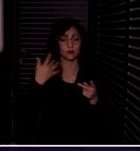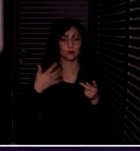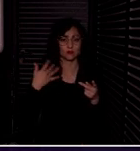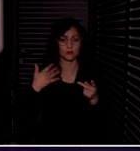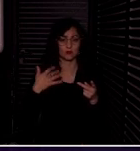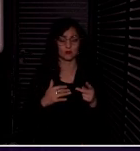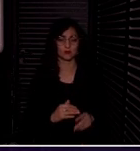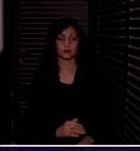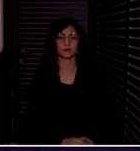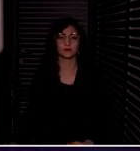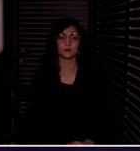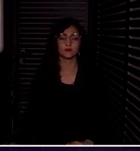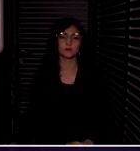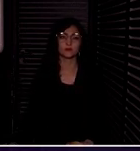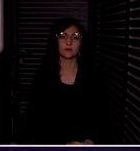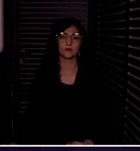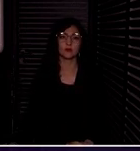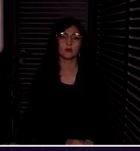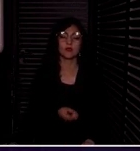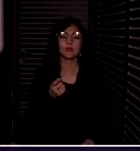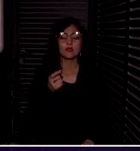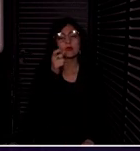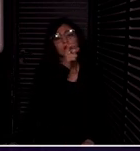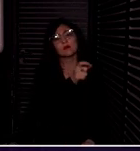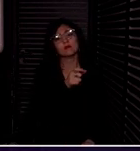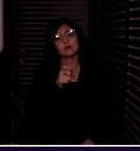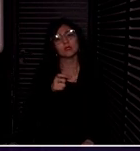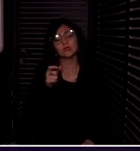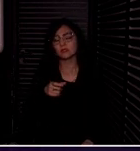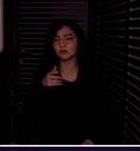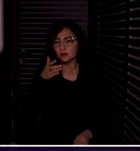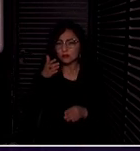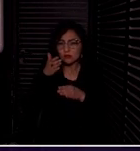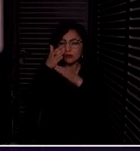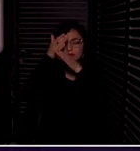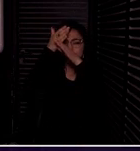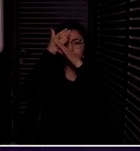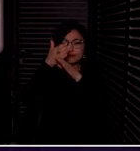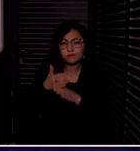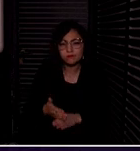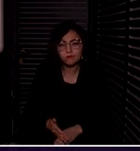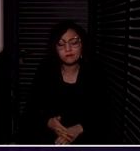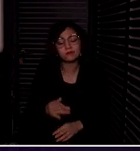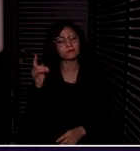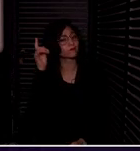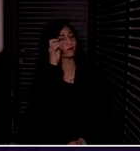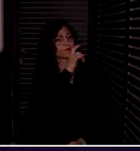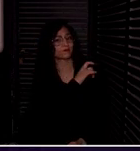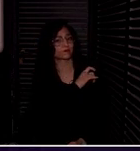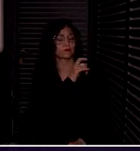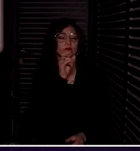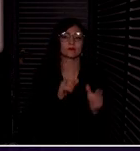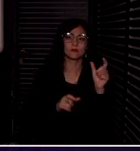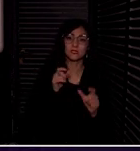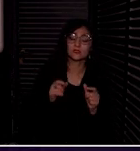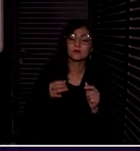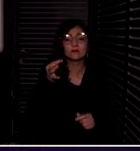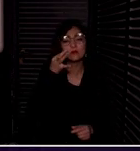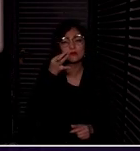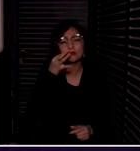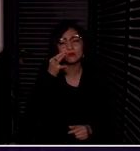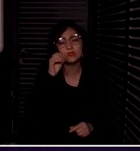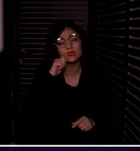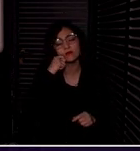baja fidelización y estabilidad de las audiencias, la inestabilidad de los consumos, que implica un agotamiento también